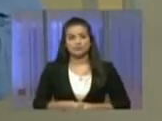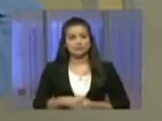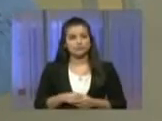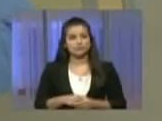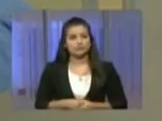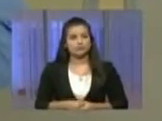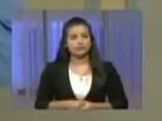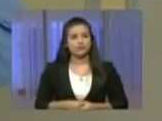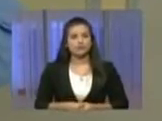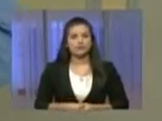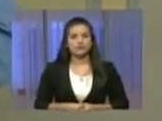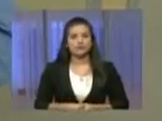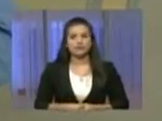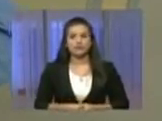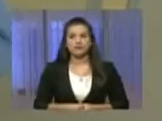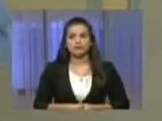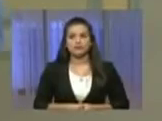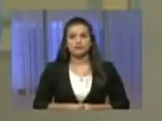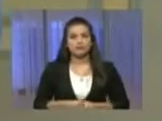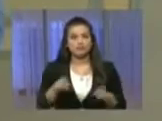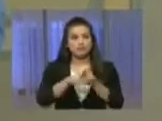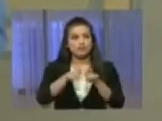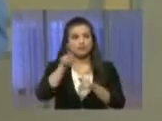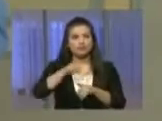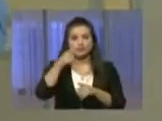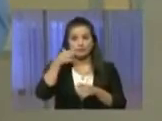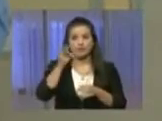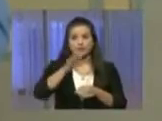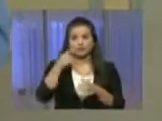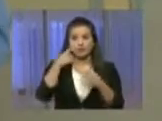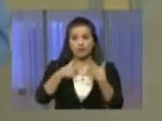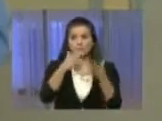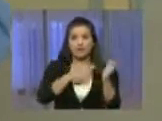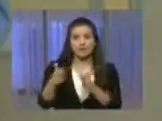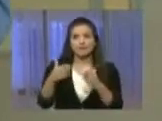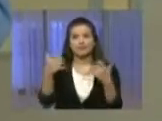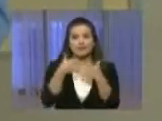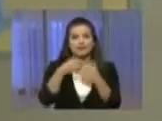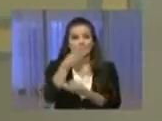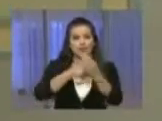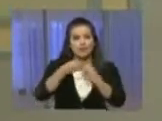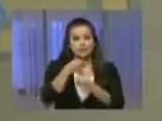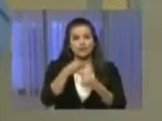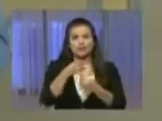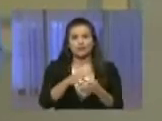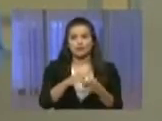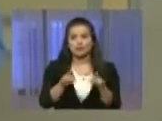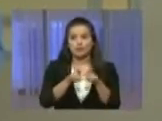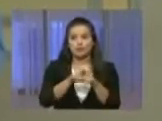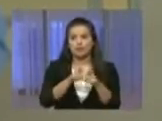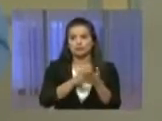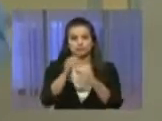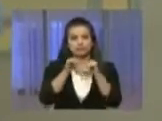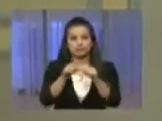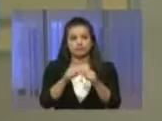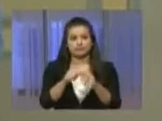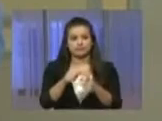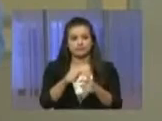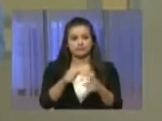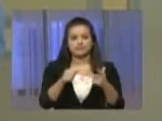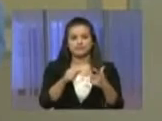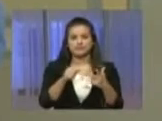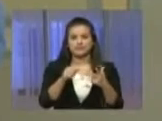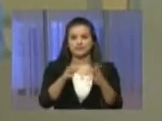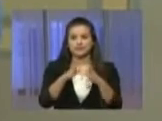ilegal abrupta y como parte de un plan de guerra económica de la embajada gringa contra Venezuela así lo